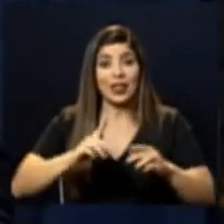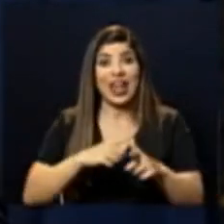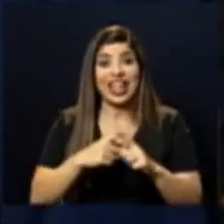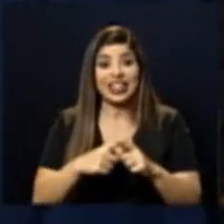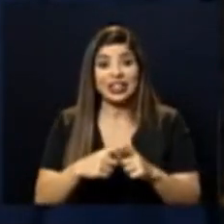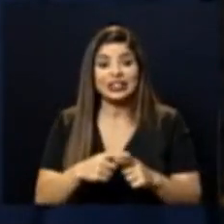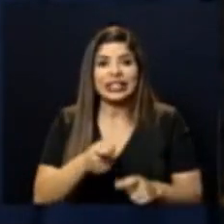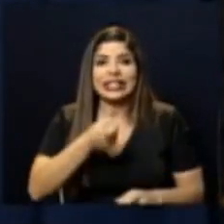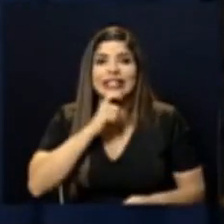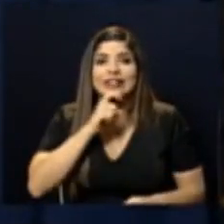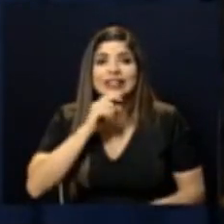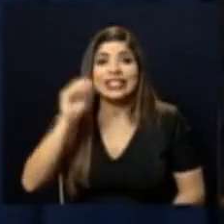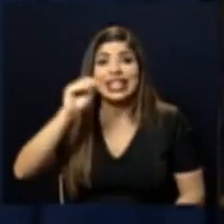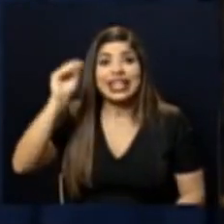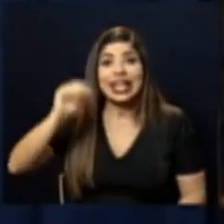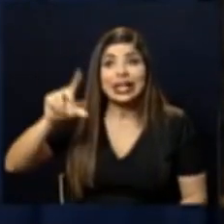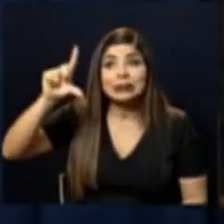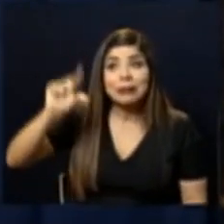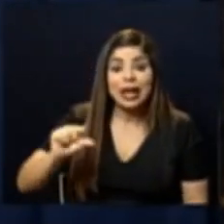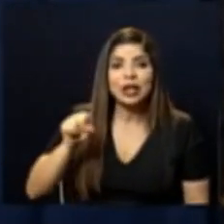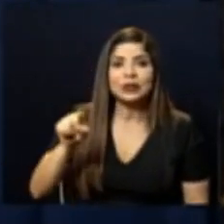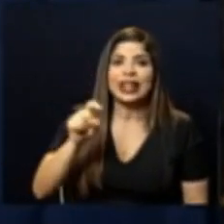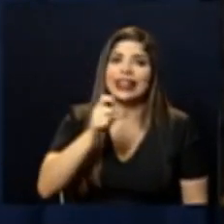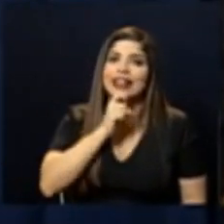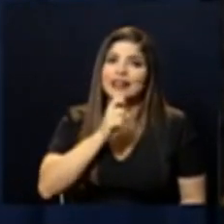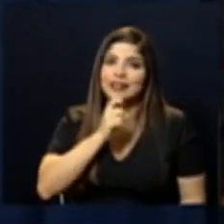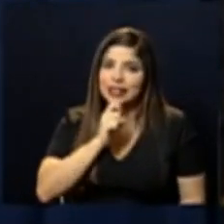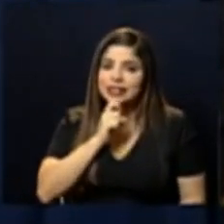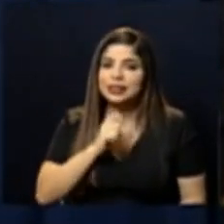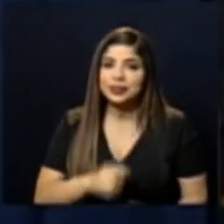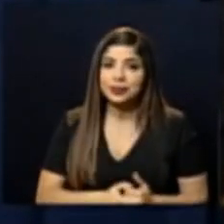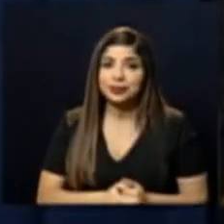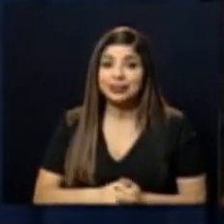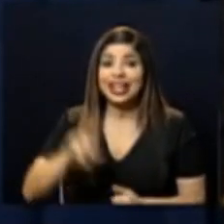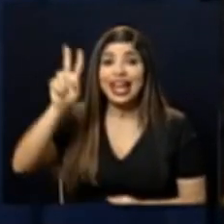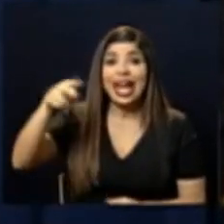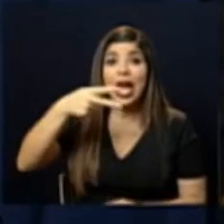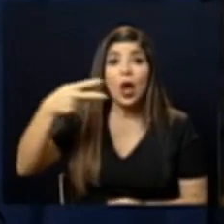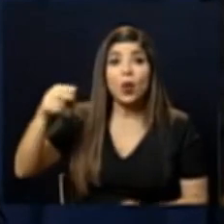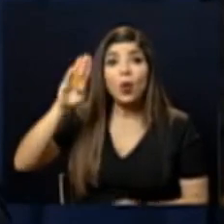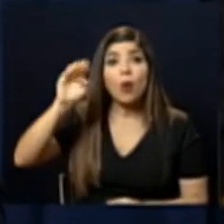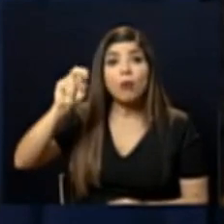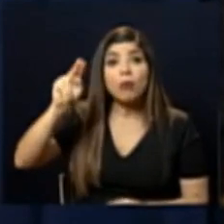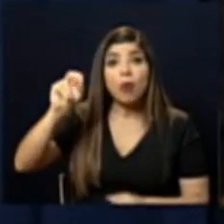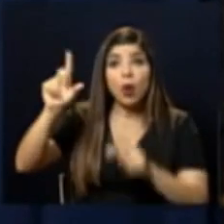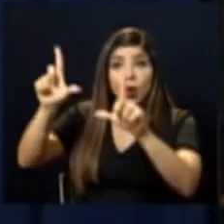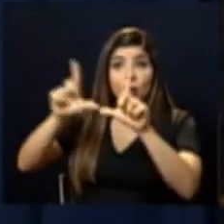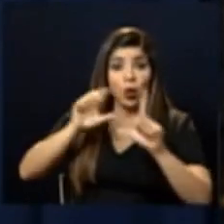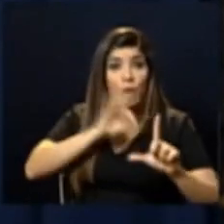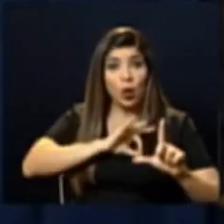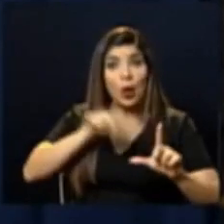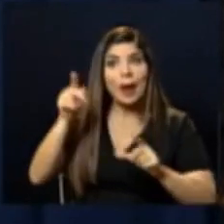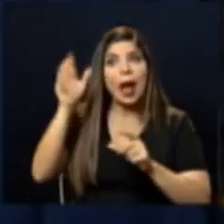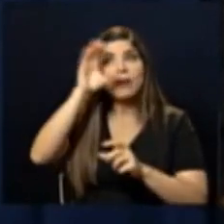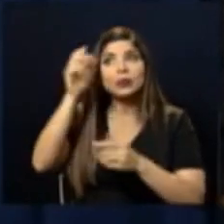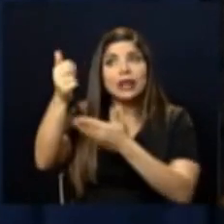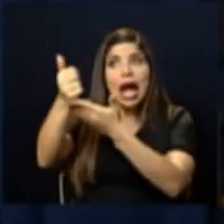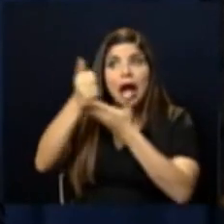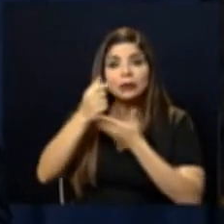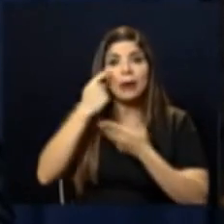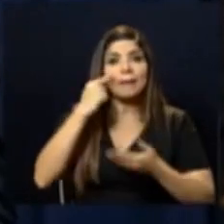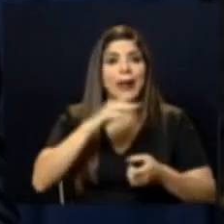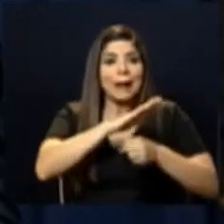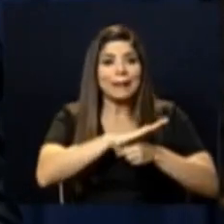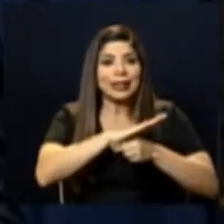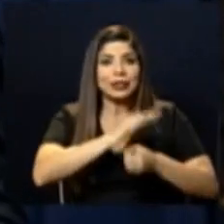reducir las tasas de interés. La colocación de los eurobonos busca disminuir esa presión al